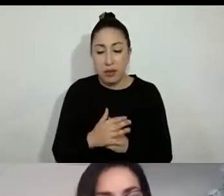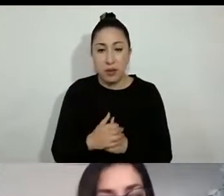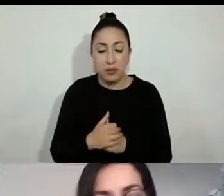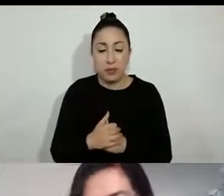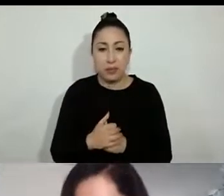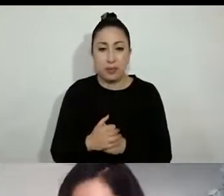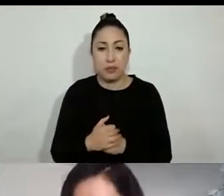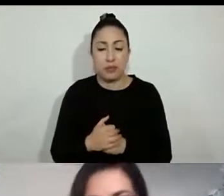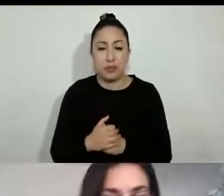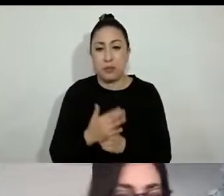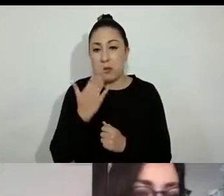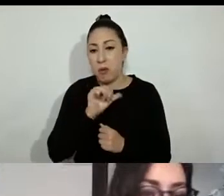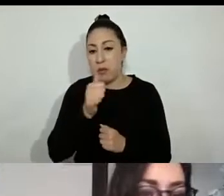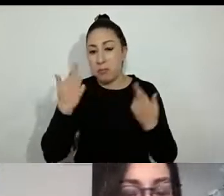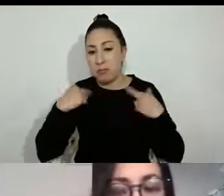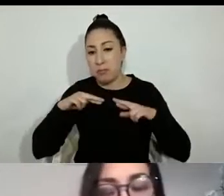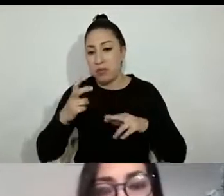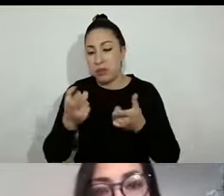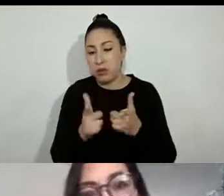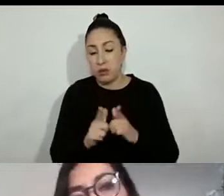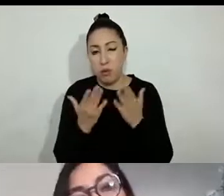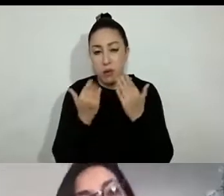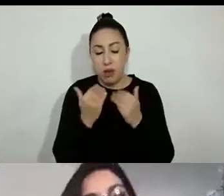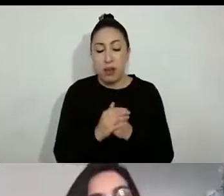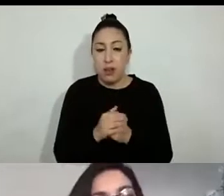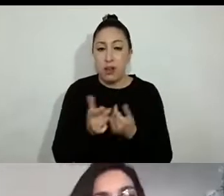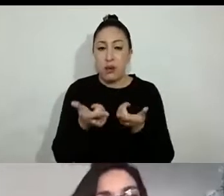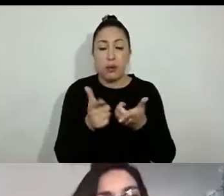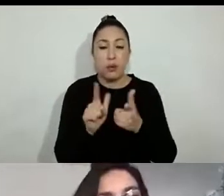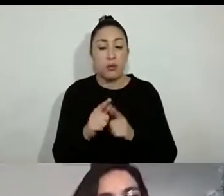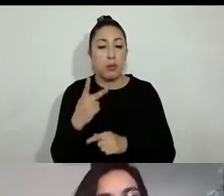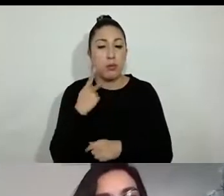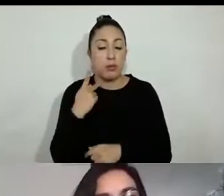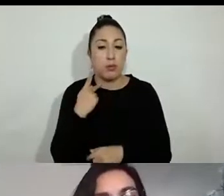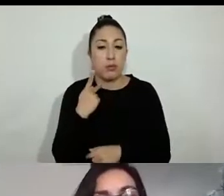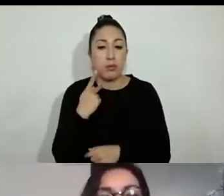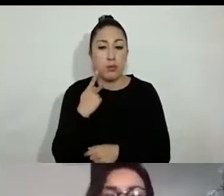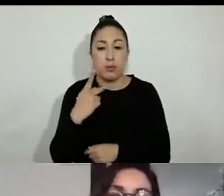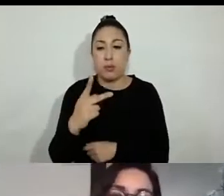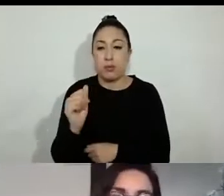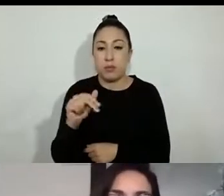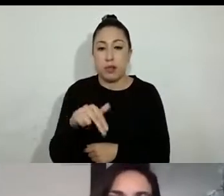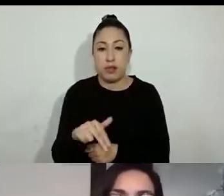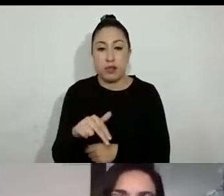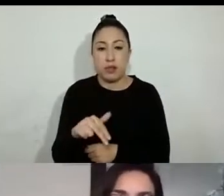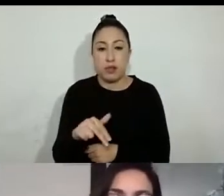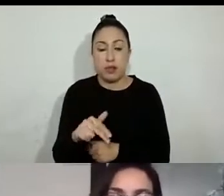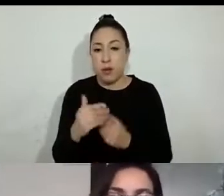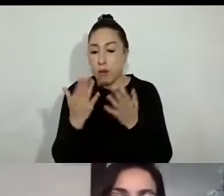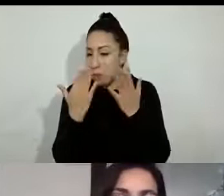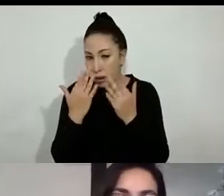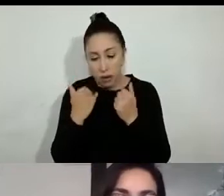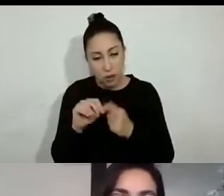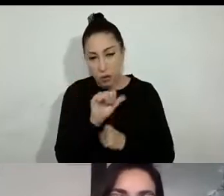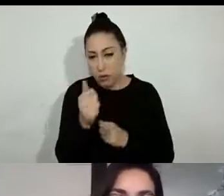de este partido. Por el grupo parlamentario de Acción Nacional, tampoco hay